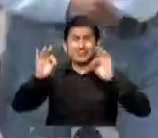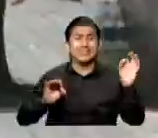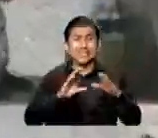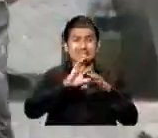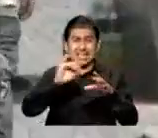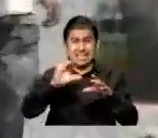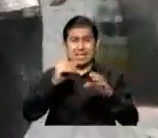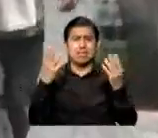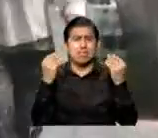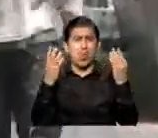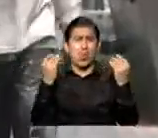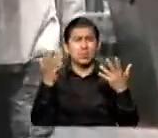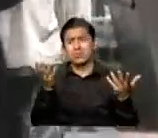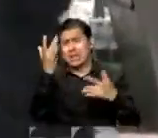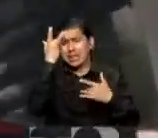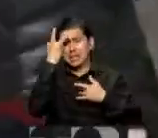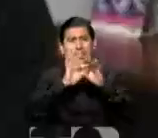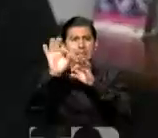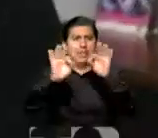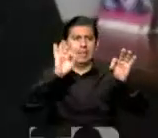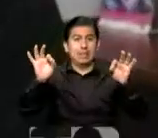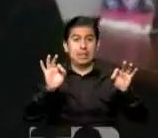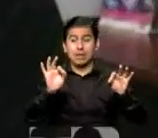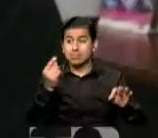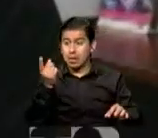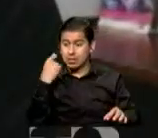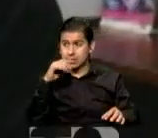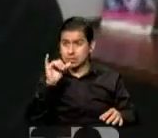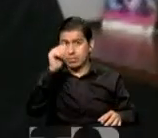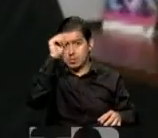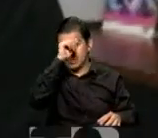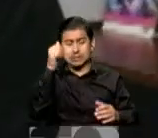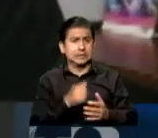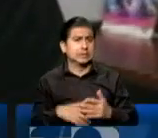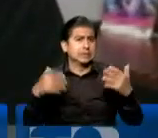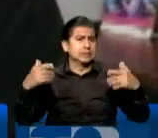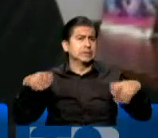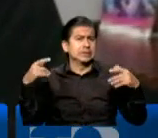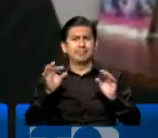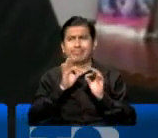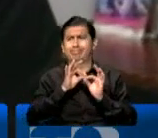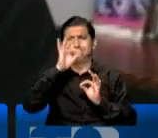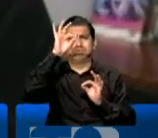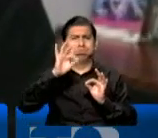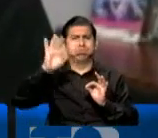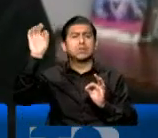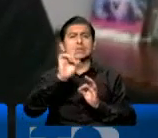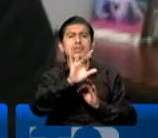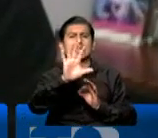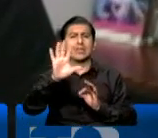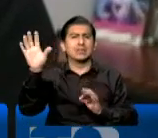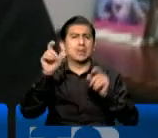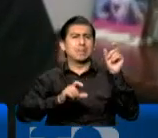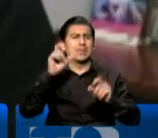COVID-19 hayan incrementado en esa parroquia. Del último fin de semana tenemos un incremento del 155%